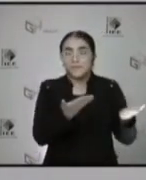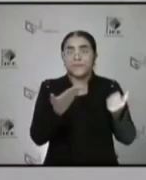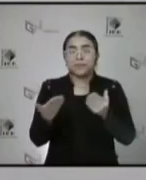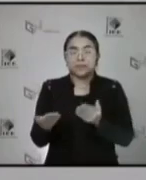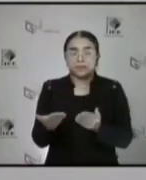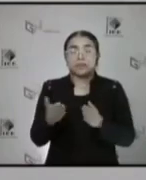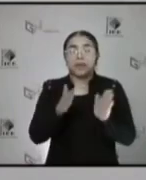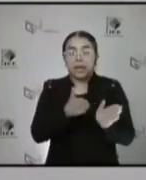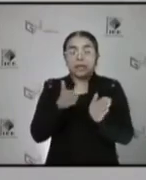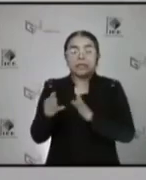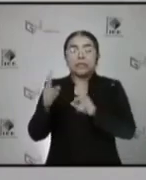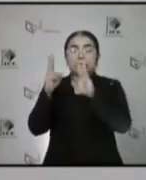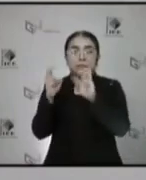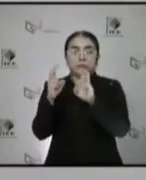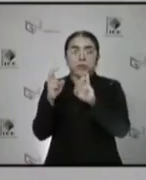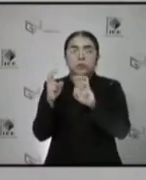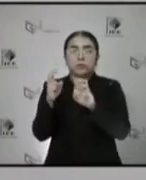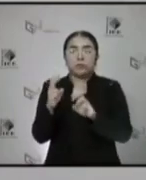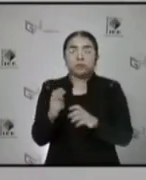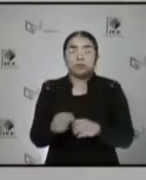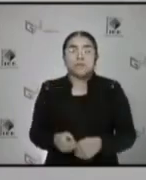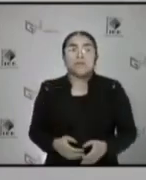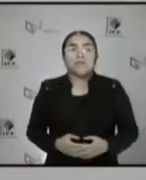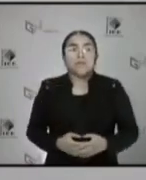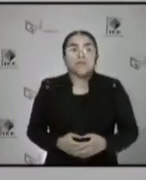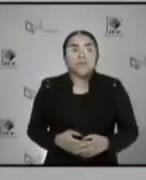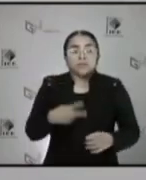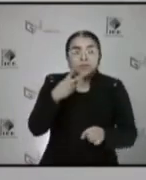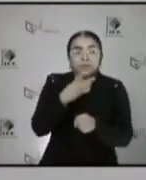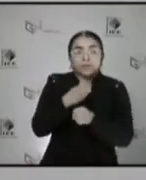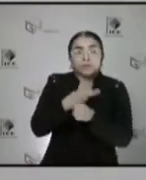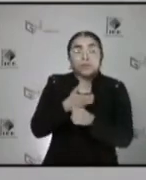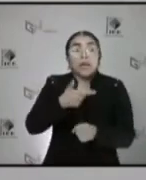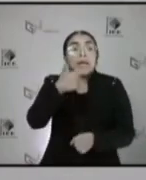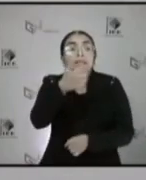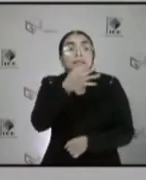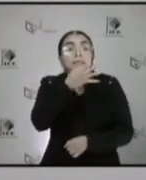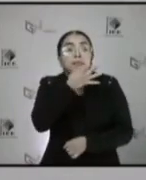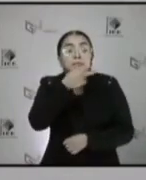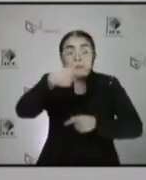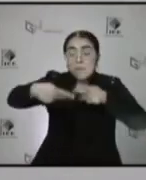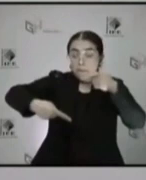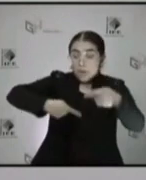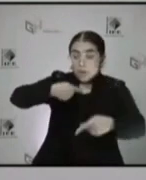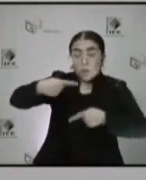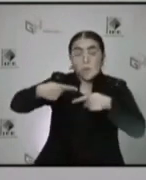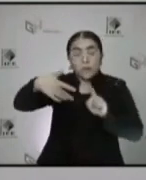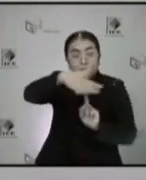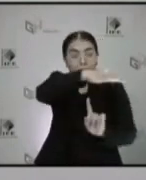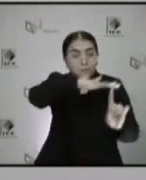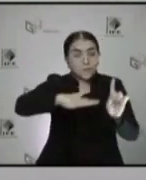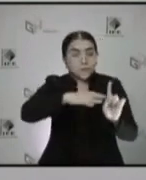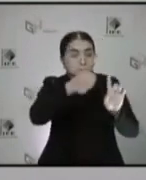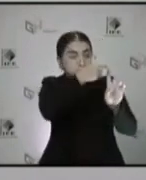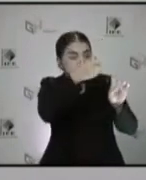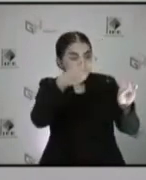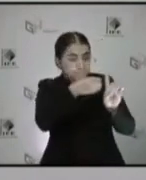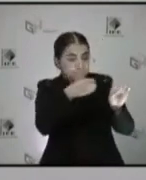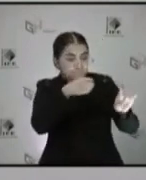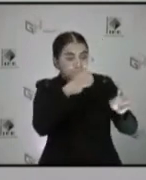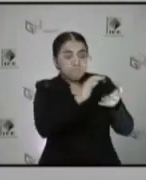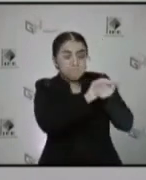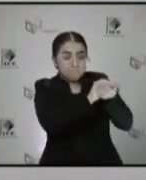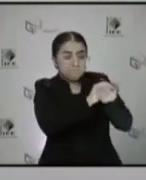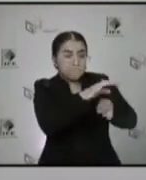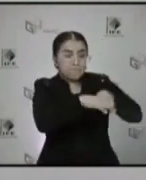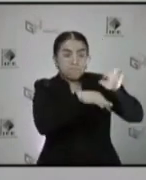tema. Les recuerdo que tiene cada uno 7 minutos, que van a responder a la pregunta que hizo la ciudadanía en el orden según fueron sorteados y se